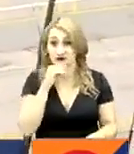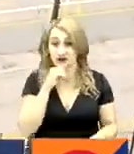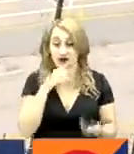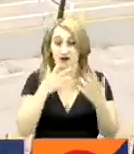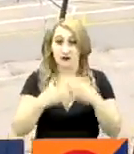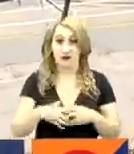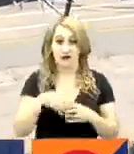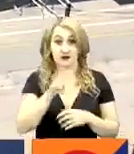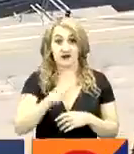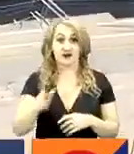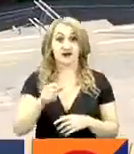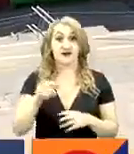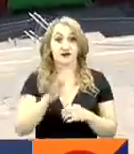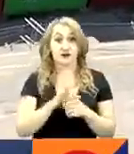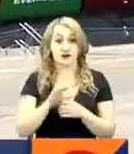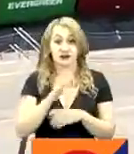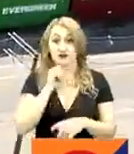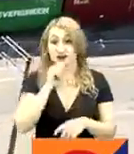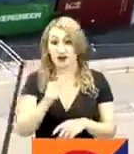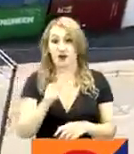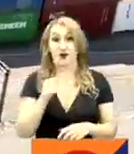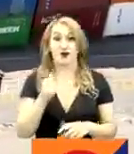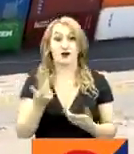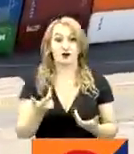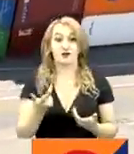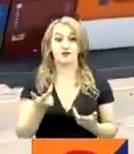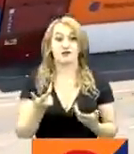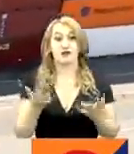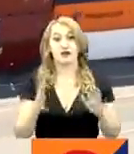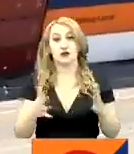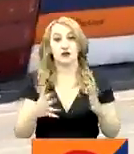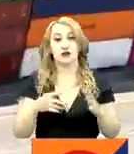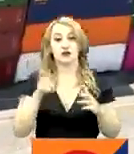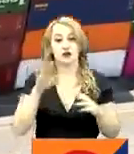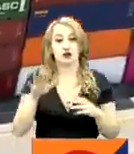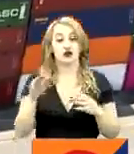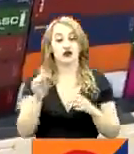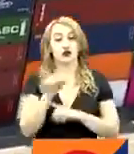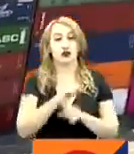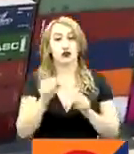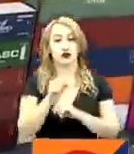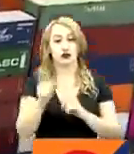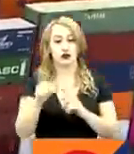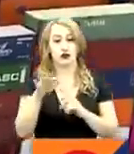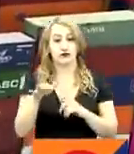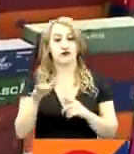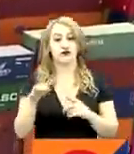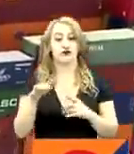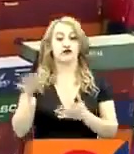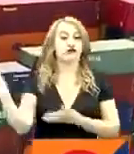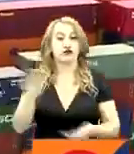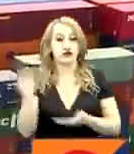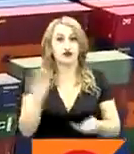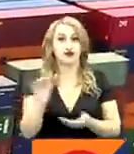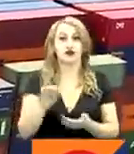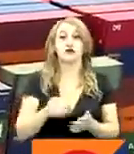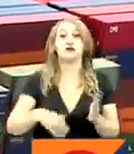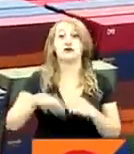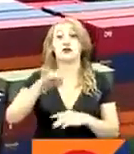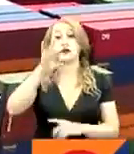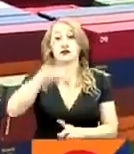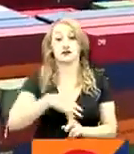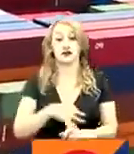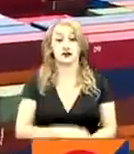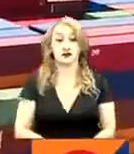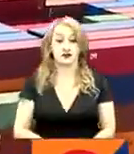ciudad la situación es cada vez más compleja según cálculos de la sociedad portuaria sacar toda la carga represada podría tardar más de tres meses